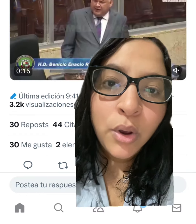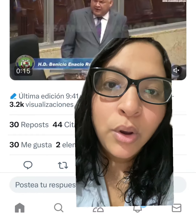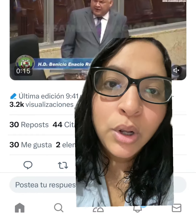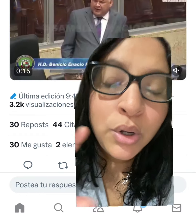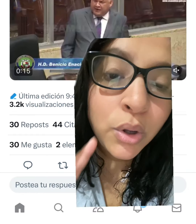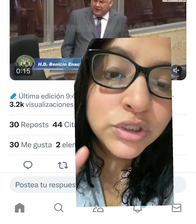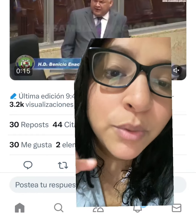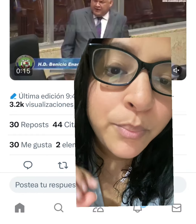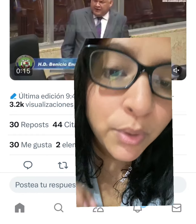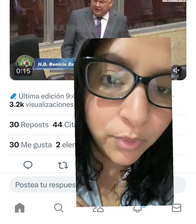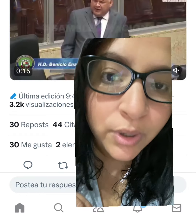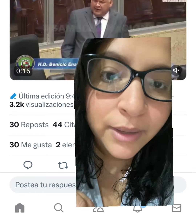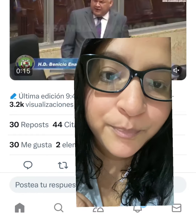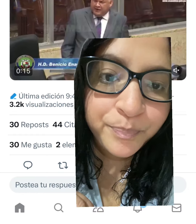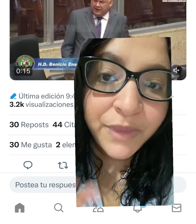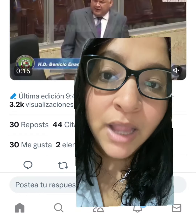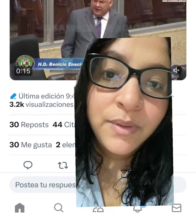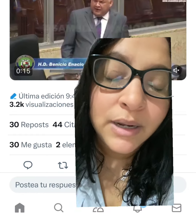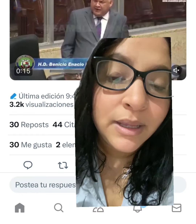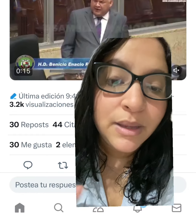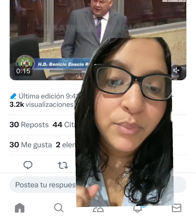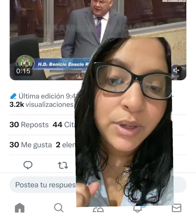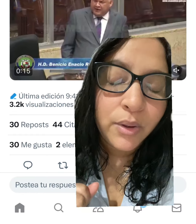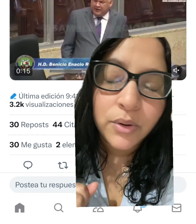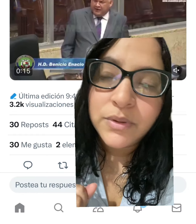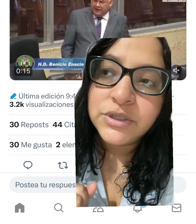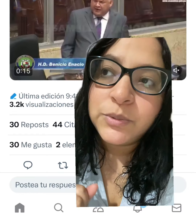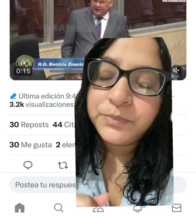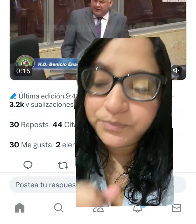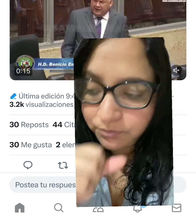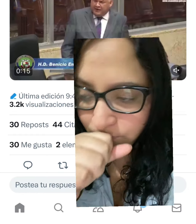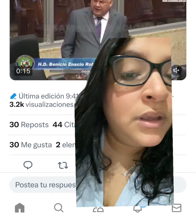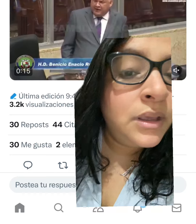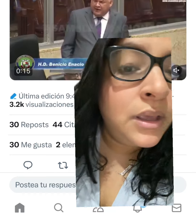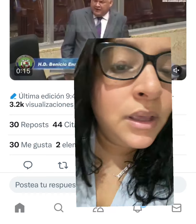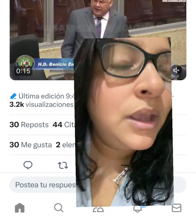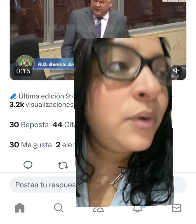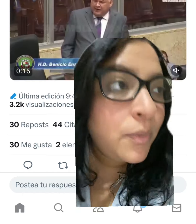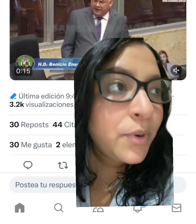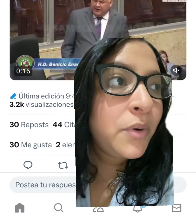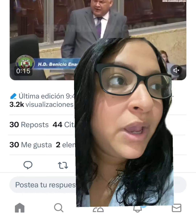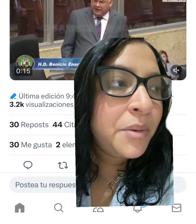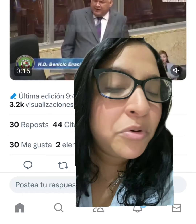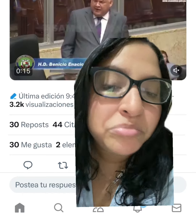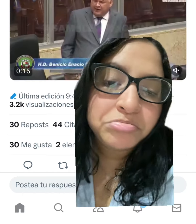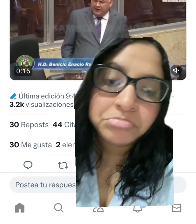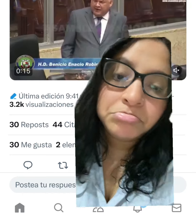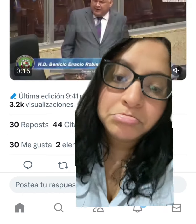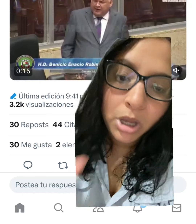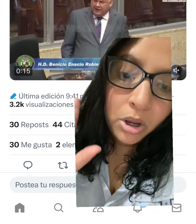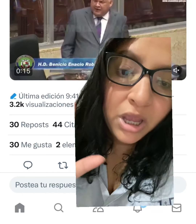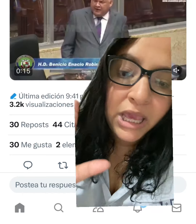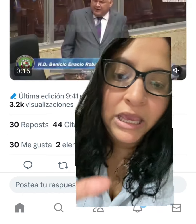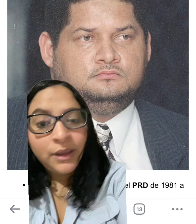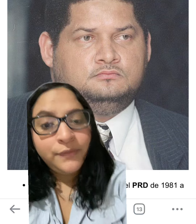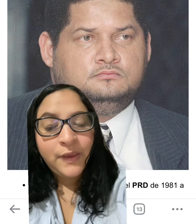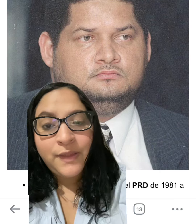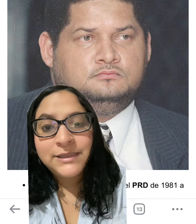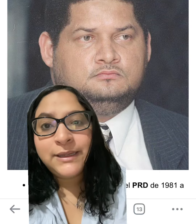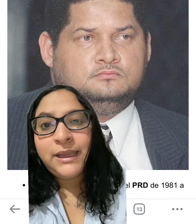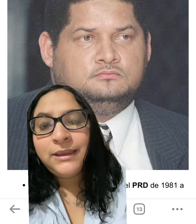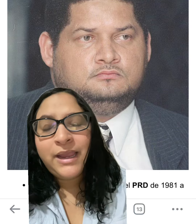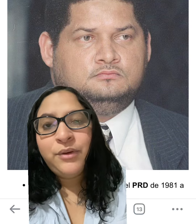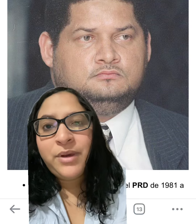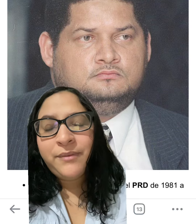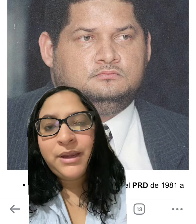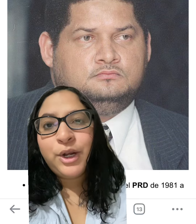que no nos provoquen advierte el diputado Robinson que no los provoquemos Okay desde